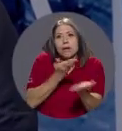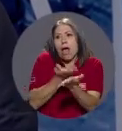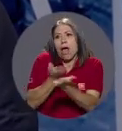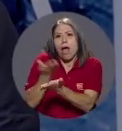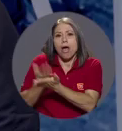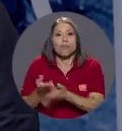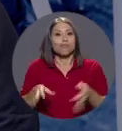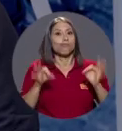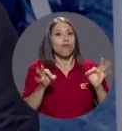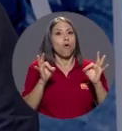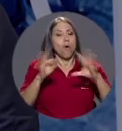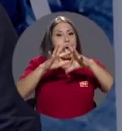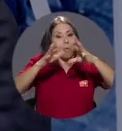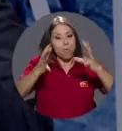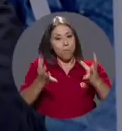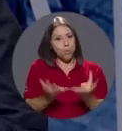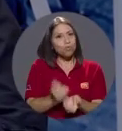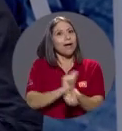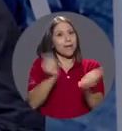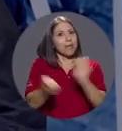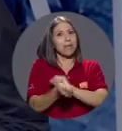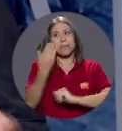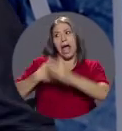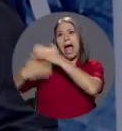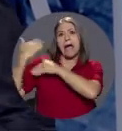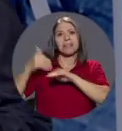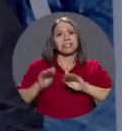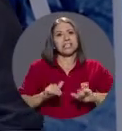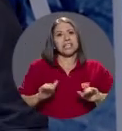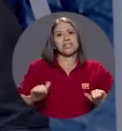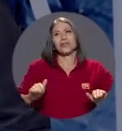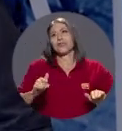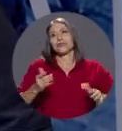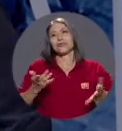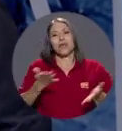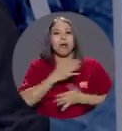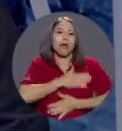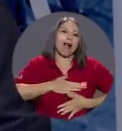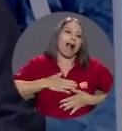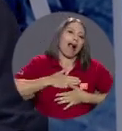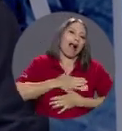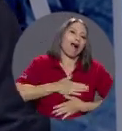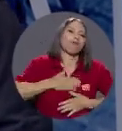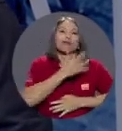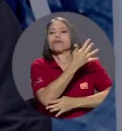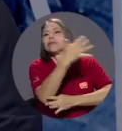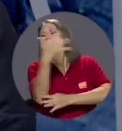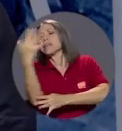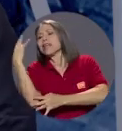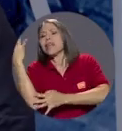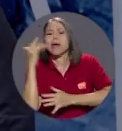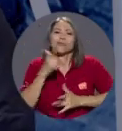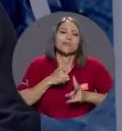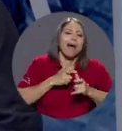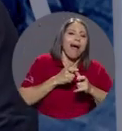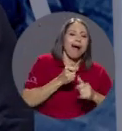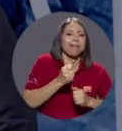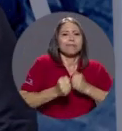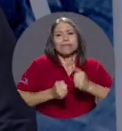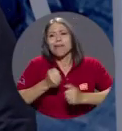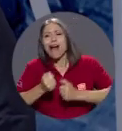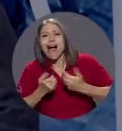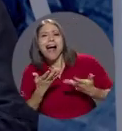y por dicha el mundo ha cambiado el chip. Antes los niños, cuando nos divertíamos en las zonas verdes, era ir